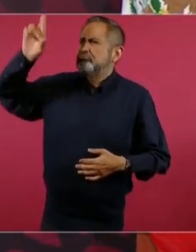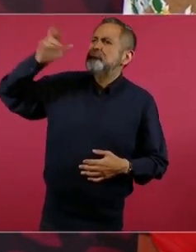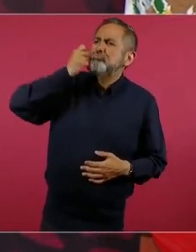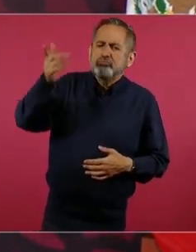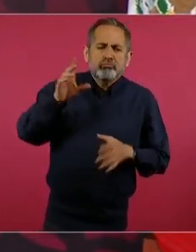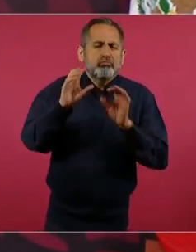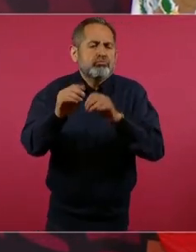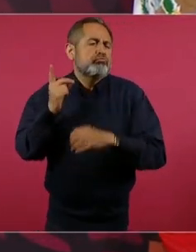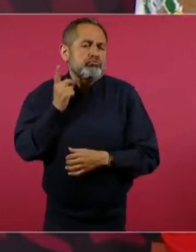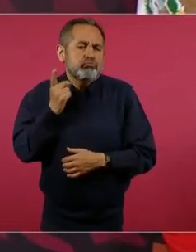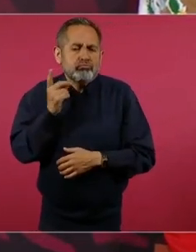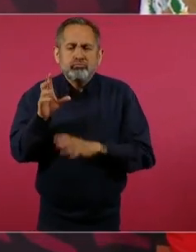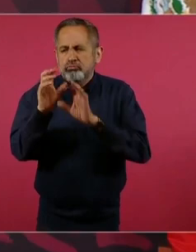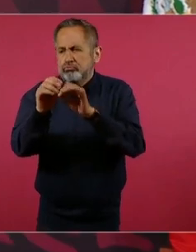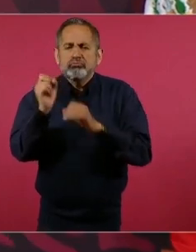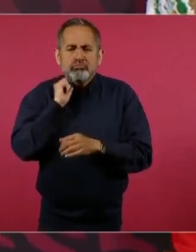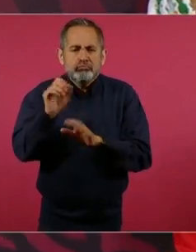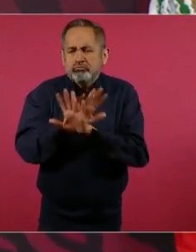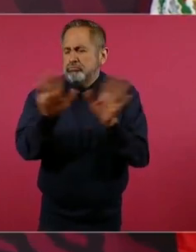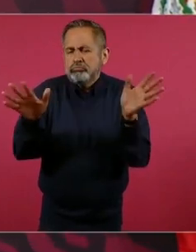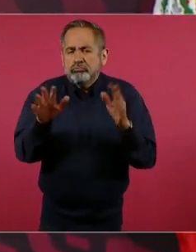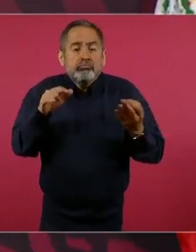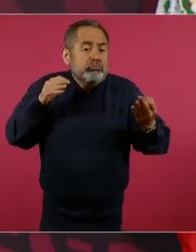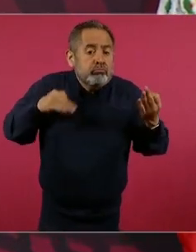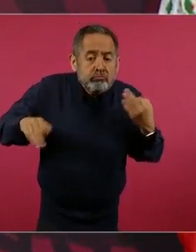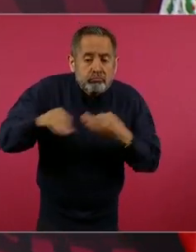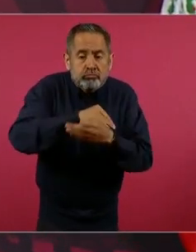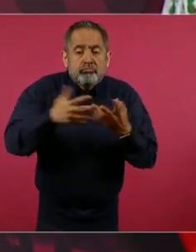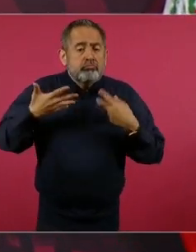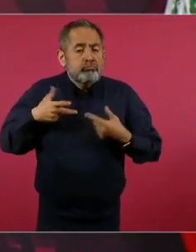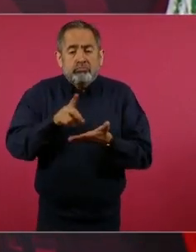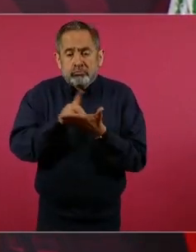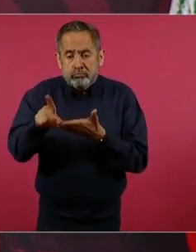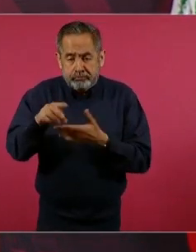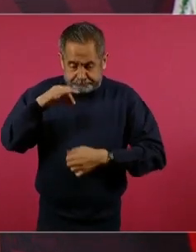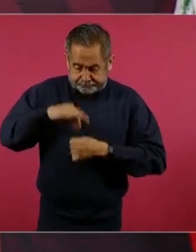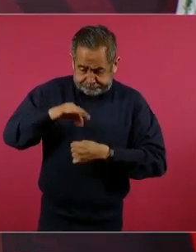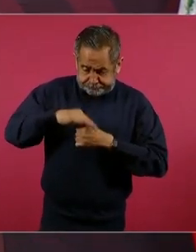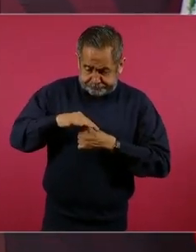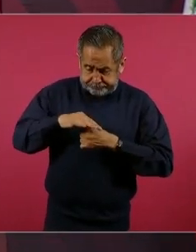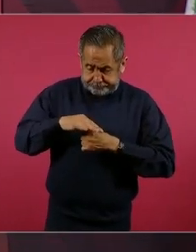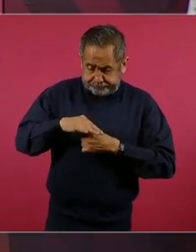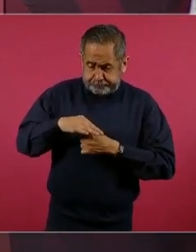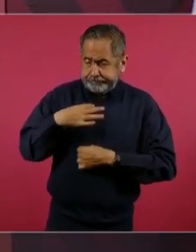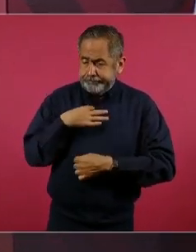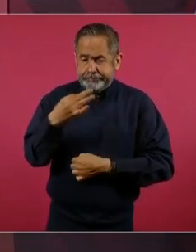diputado local. Todos tenemos derecho a votar, a ser votados.